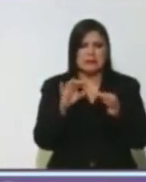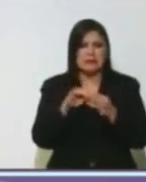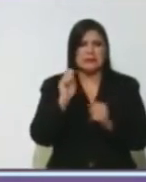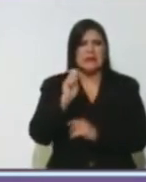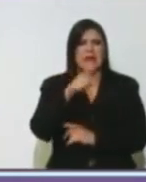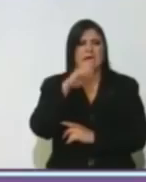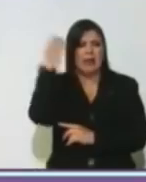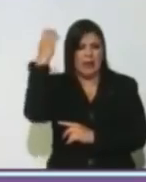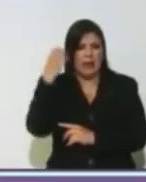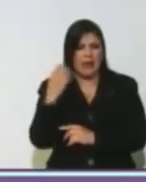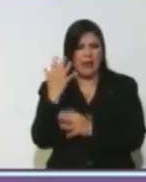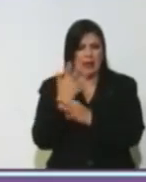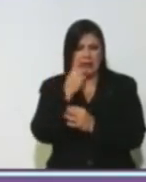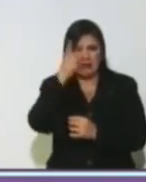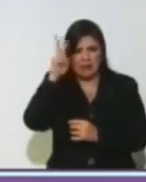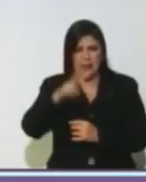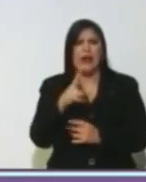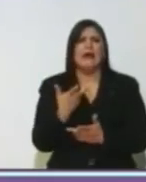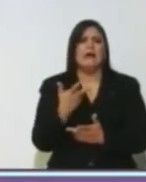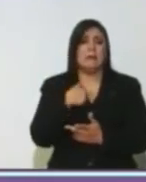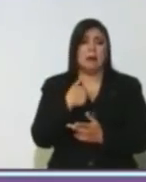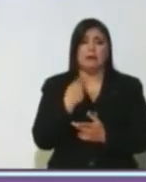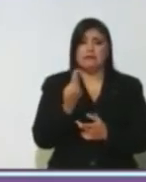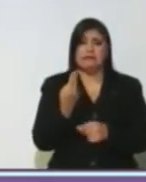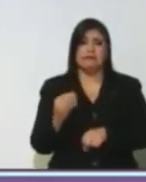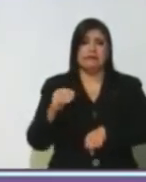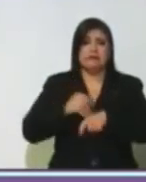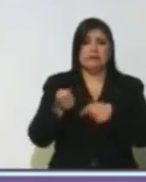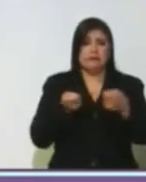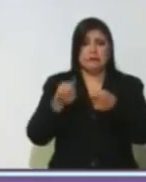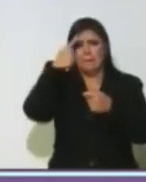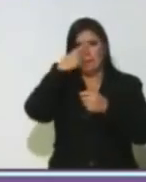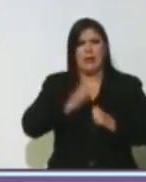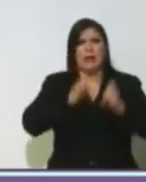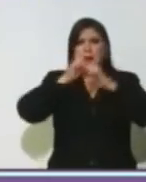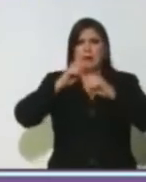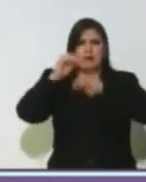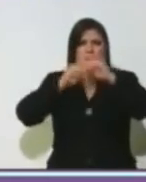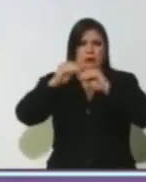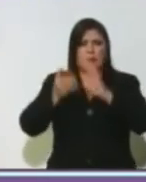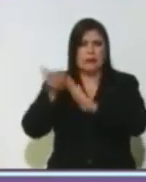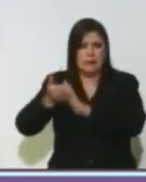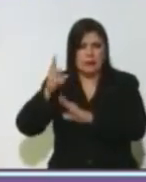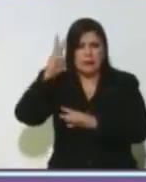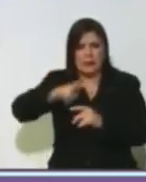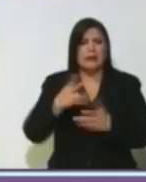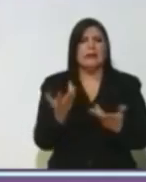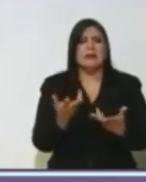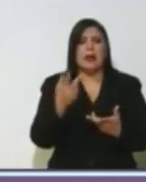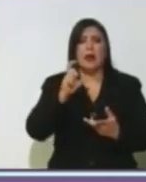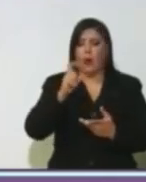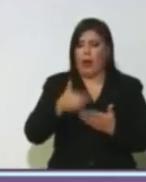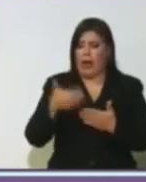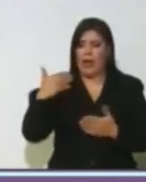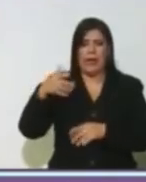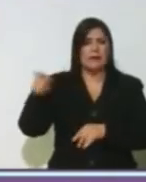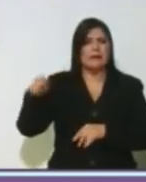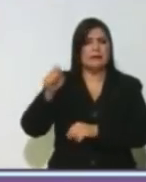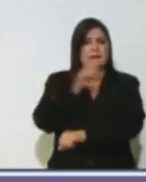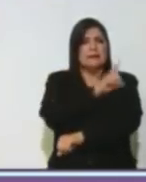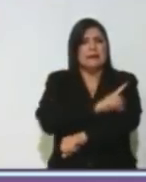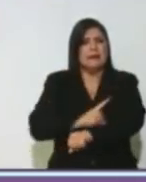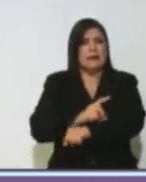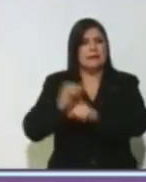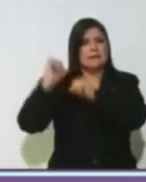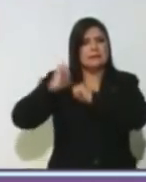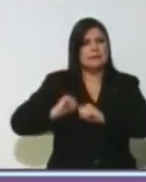en bound que hablaba precisamente de poner en orden el sector inmobiliario cuando precisamente ahora que estuvo de delegada de tlalpan permitió